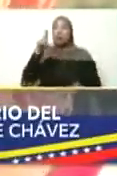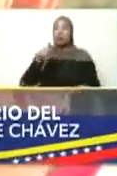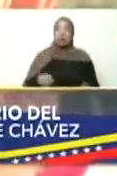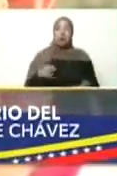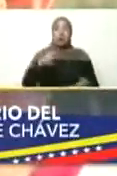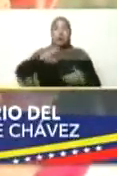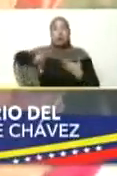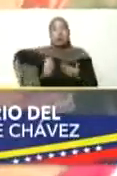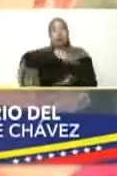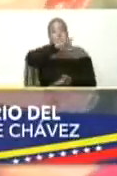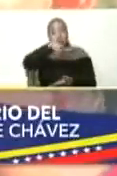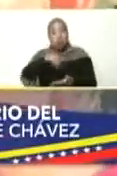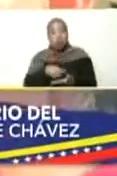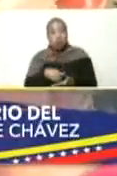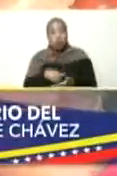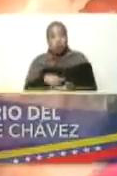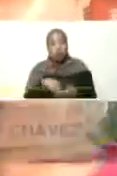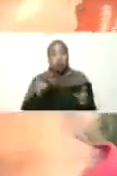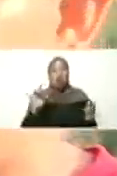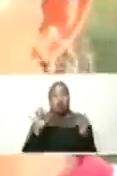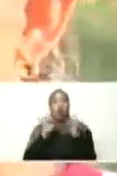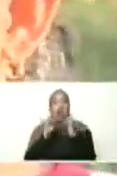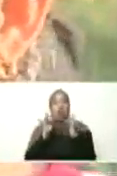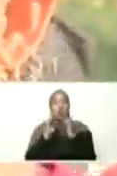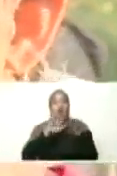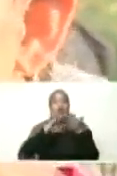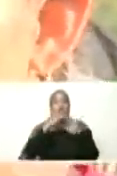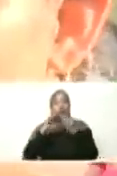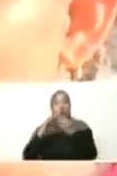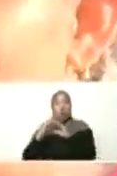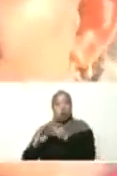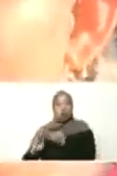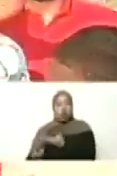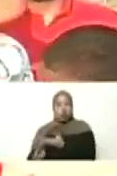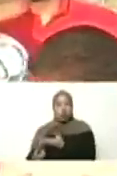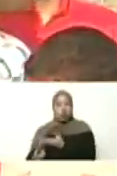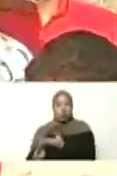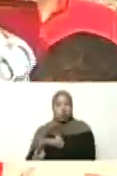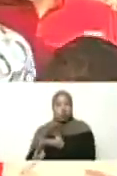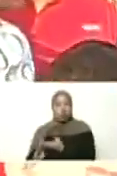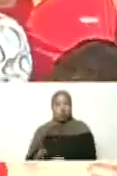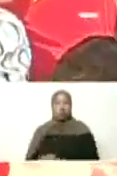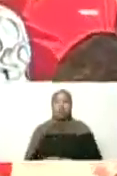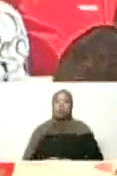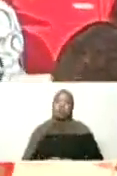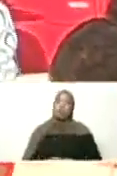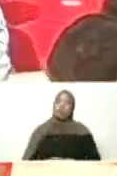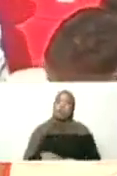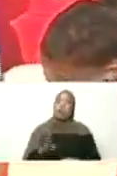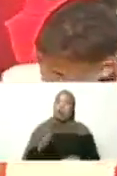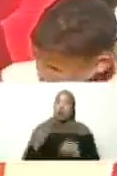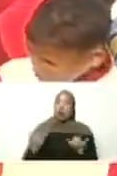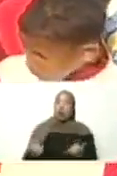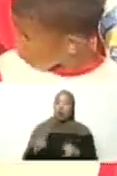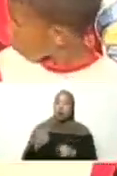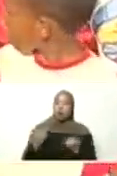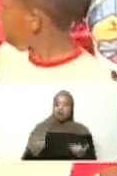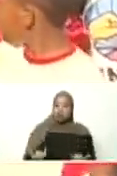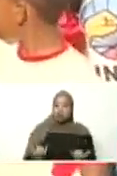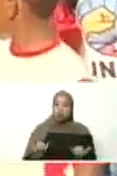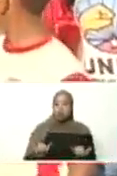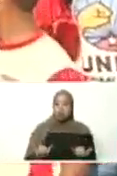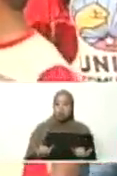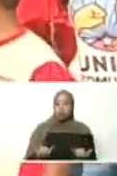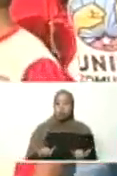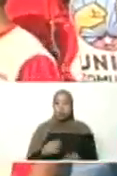nivel nacional con articulación de la Unión Comunera. Bueno, eso hay que hacerlo, para eso estamos aquí hoy. Precisamente